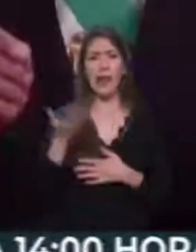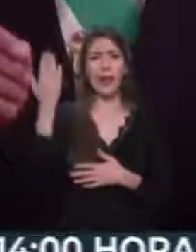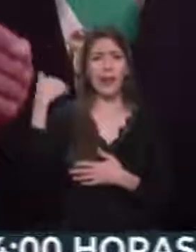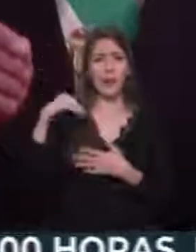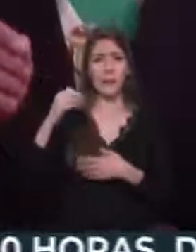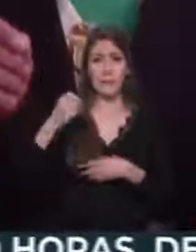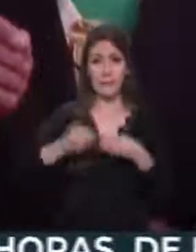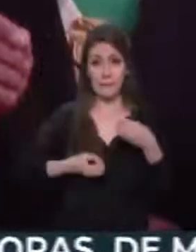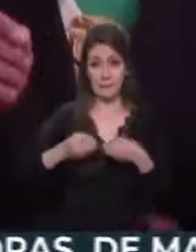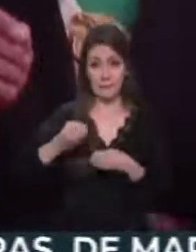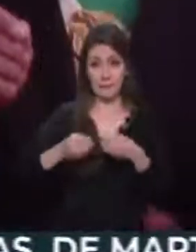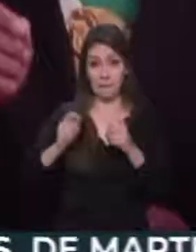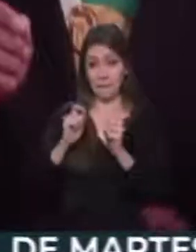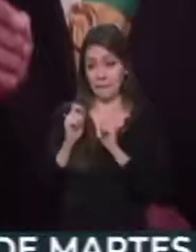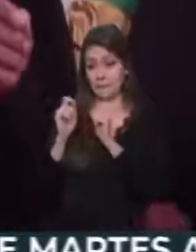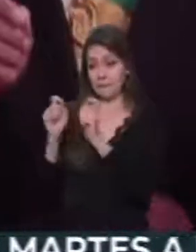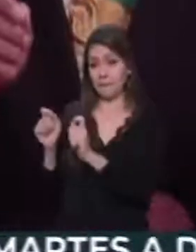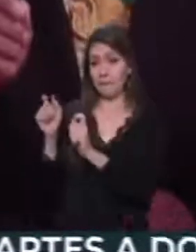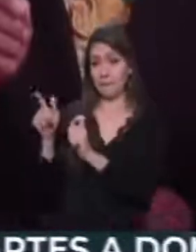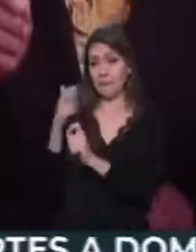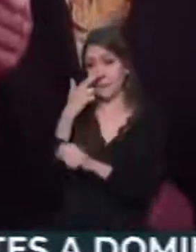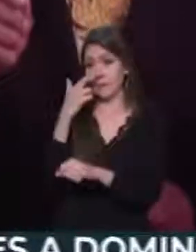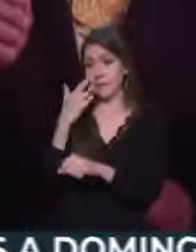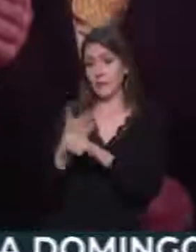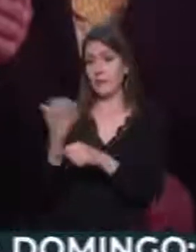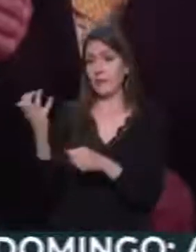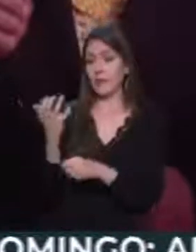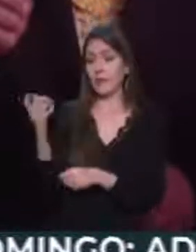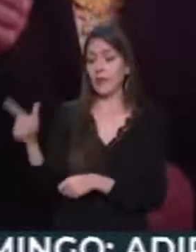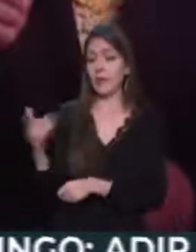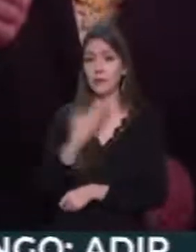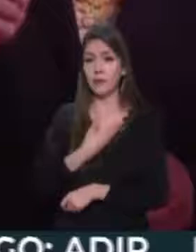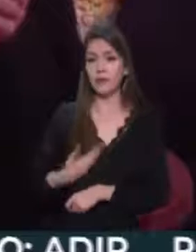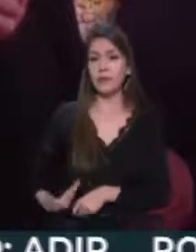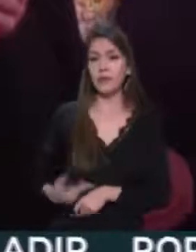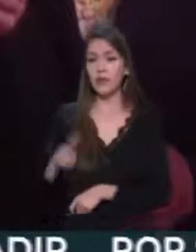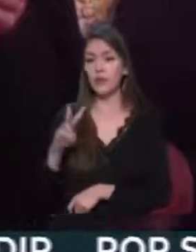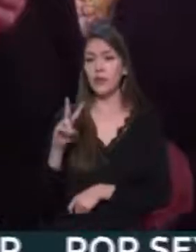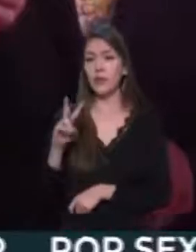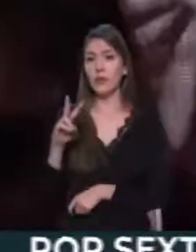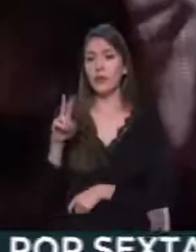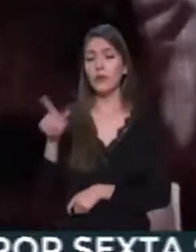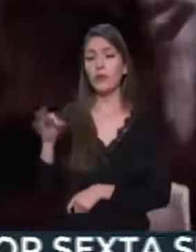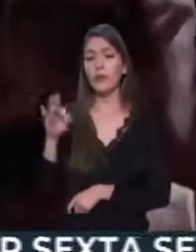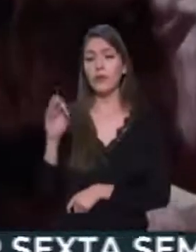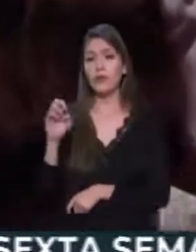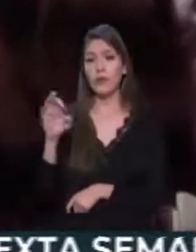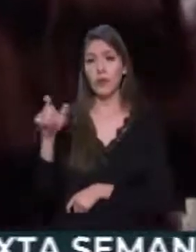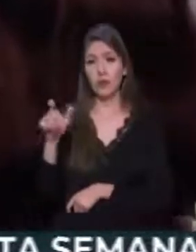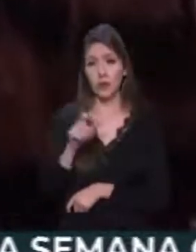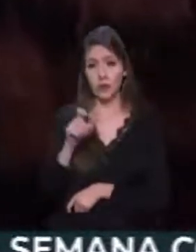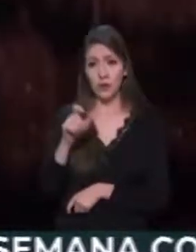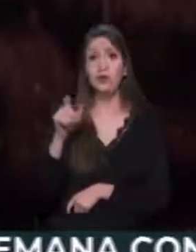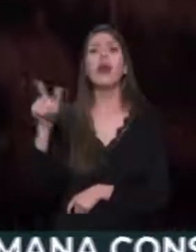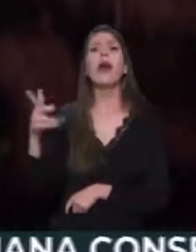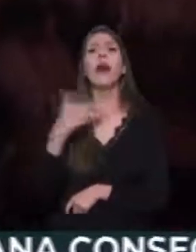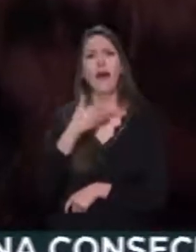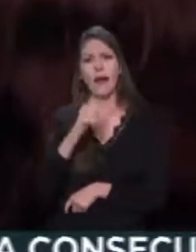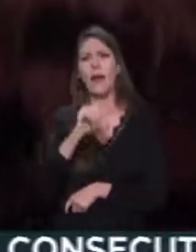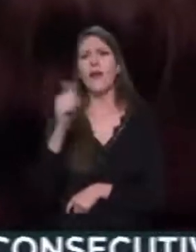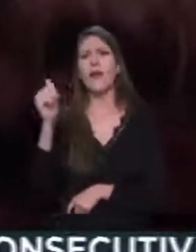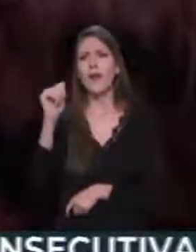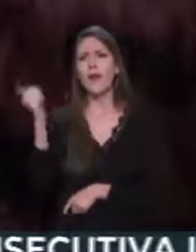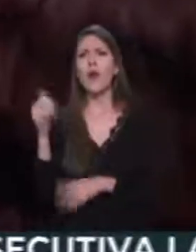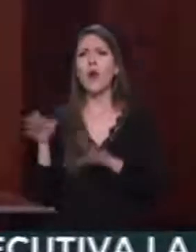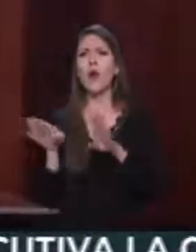cierto, designado para el cargo por Vicente Fox, hay un par de actuaciones más en las que la influencia política y